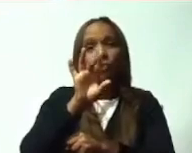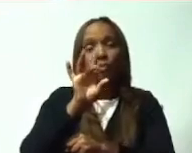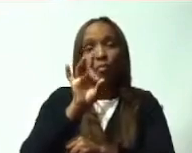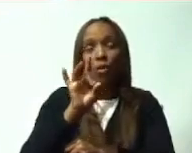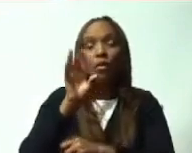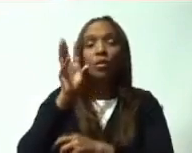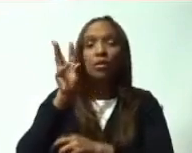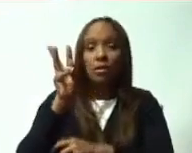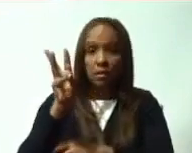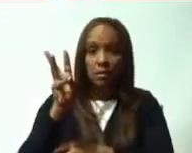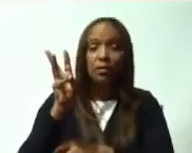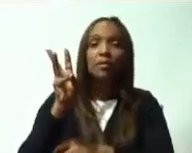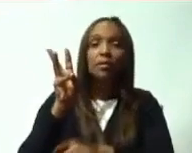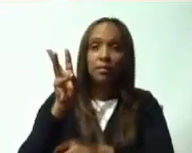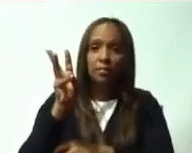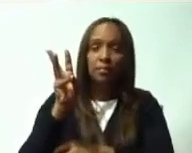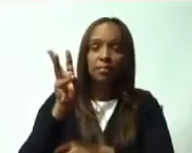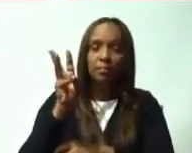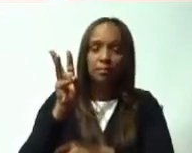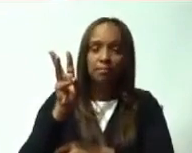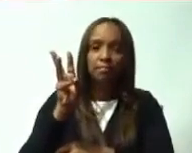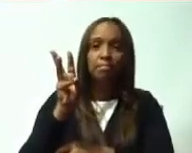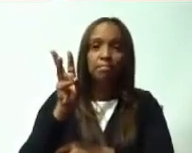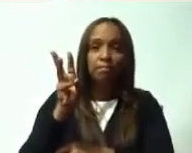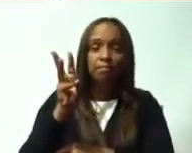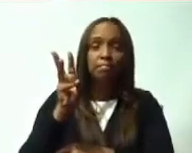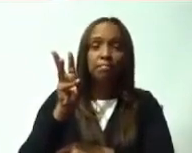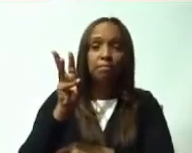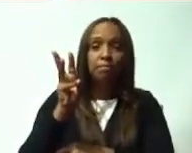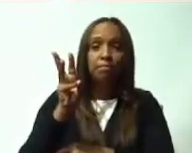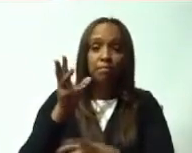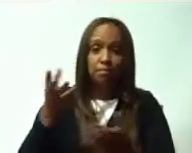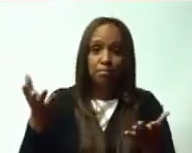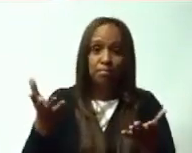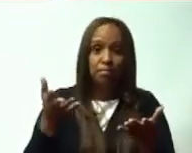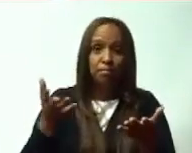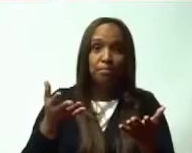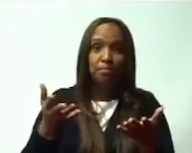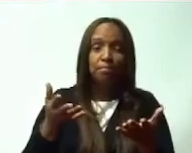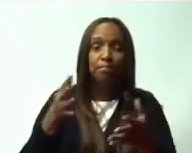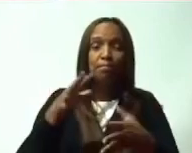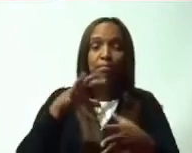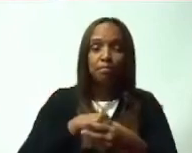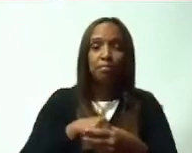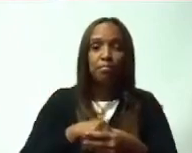conseguimos lo que realmente apoyamos.